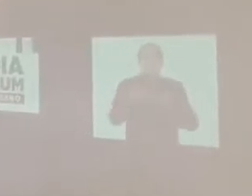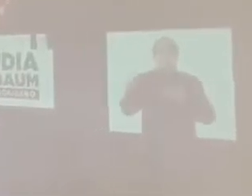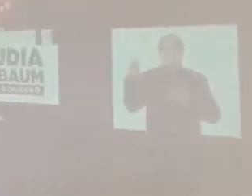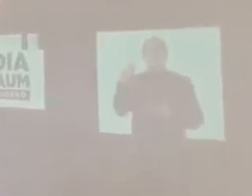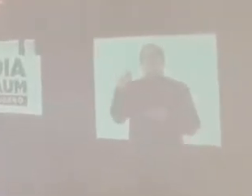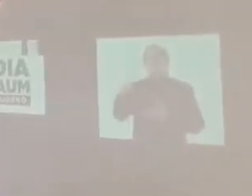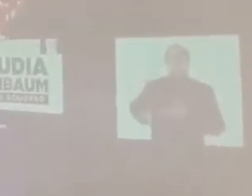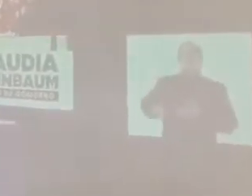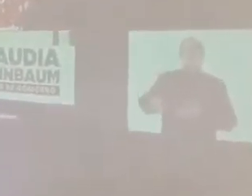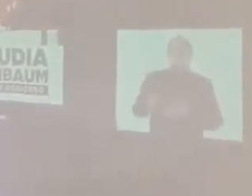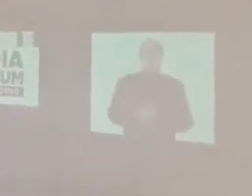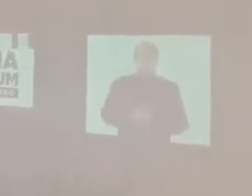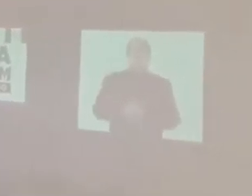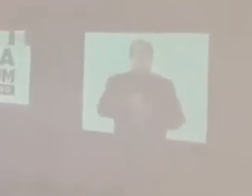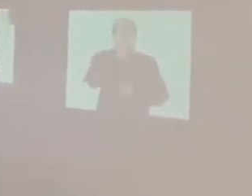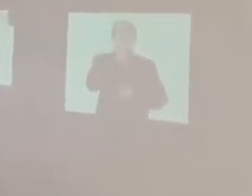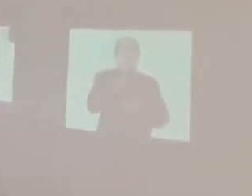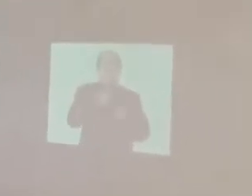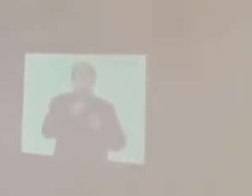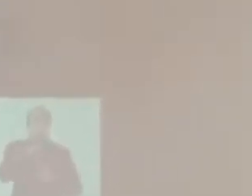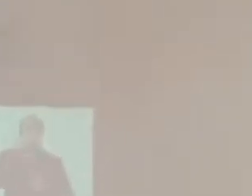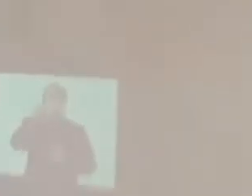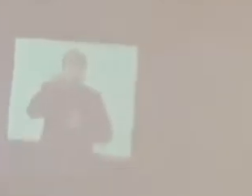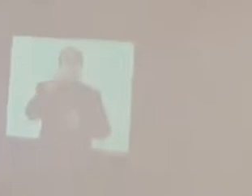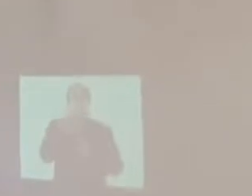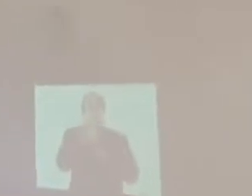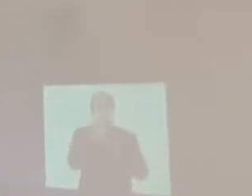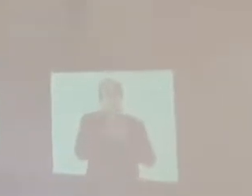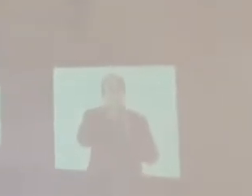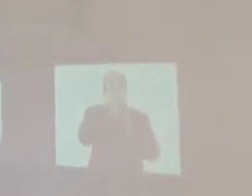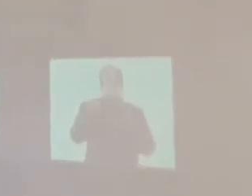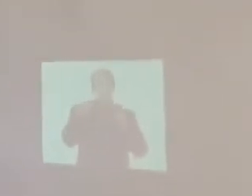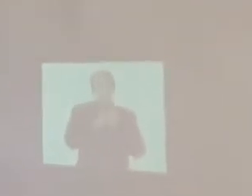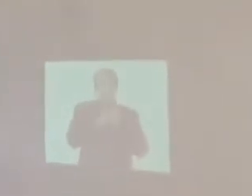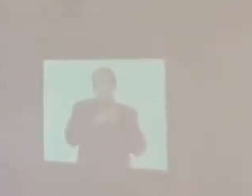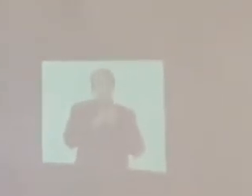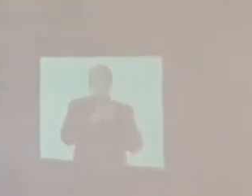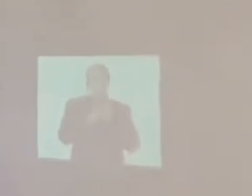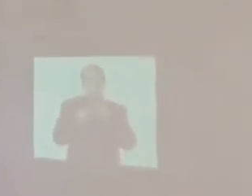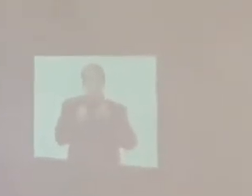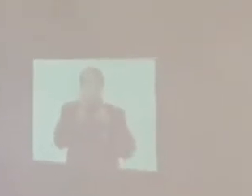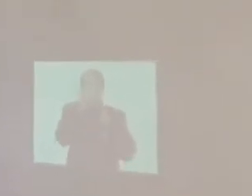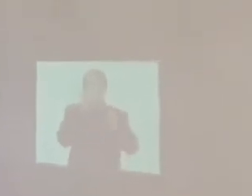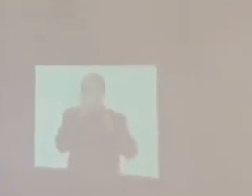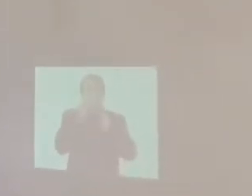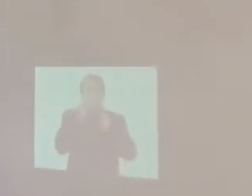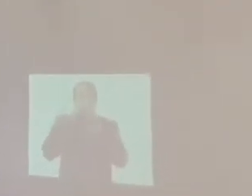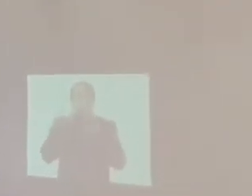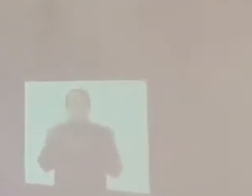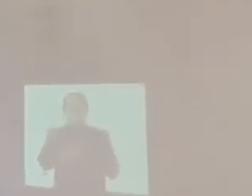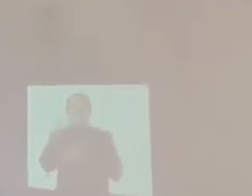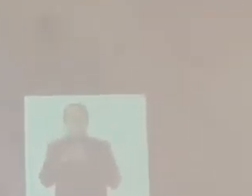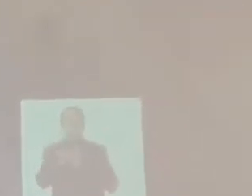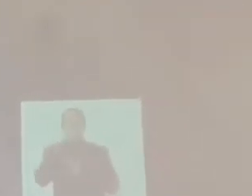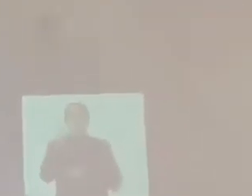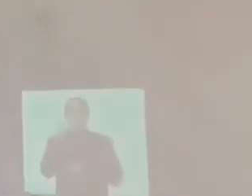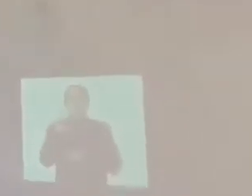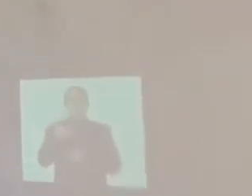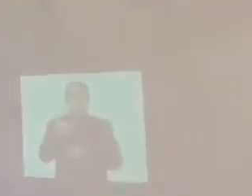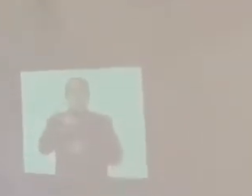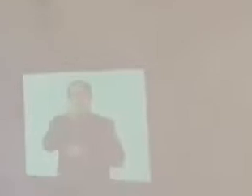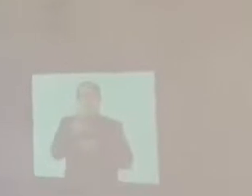de producir menos de 500 mil plantas al año a 10.6 millones en 2022. Además,